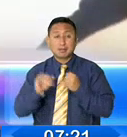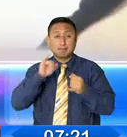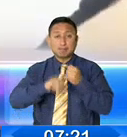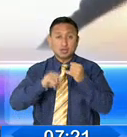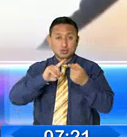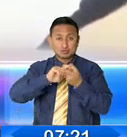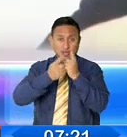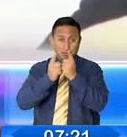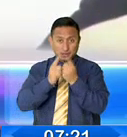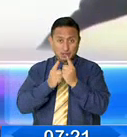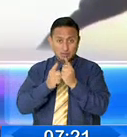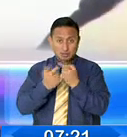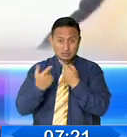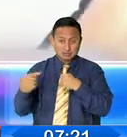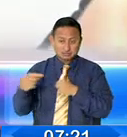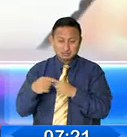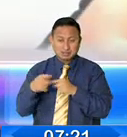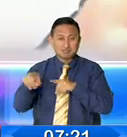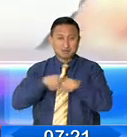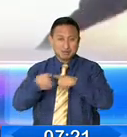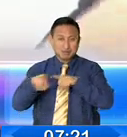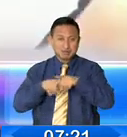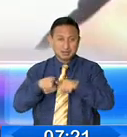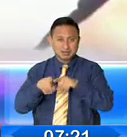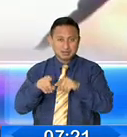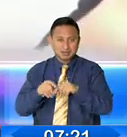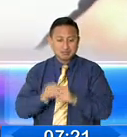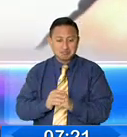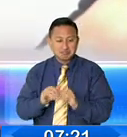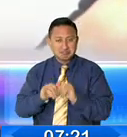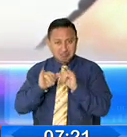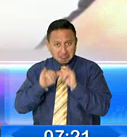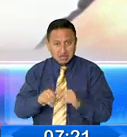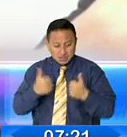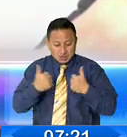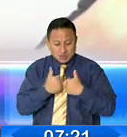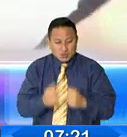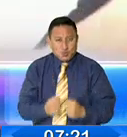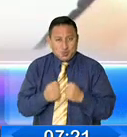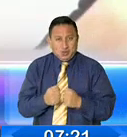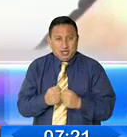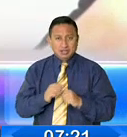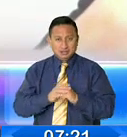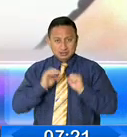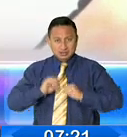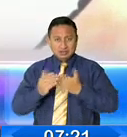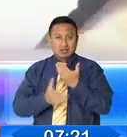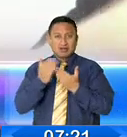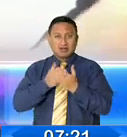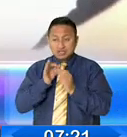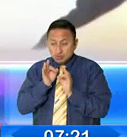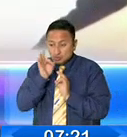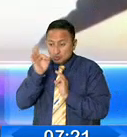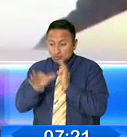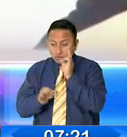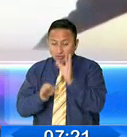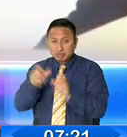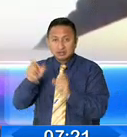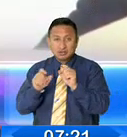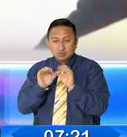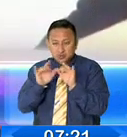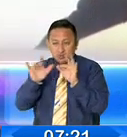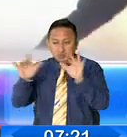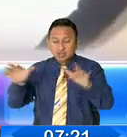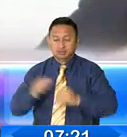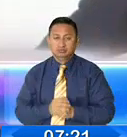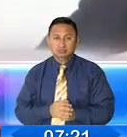entre ellas para hacerse más prevalentes, más en número, contagiar a más personas. En este caso,